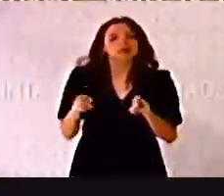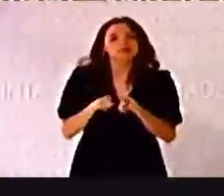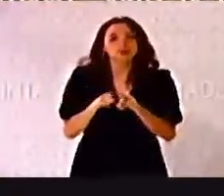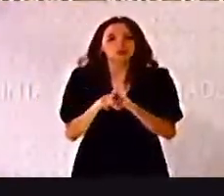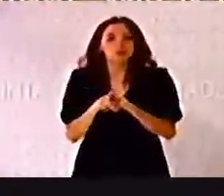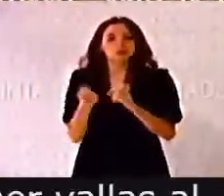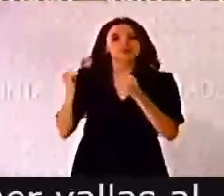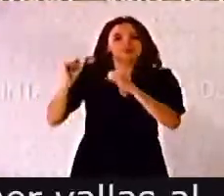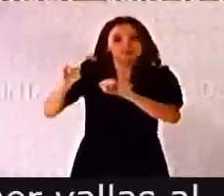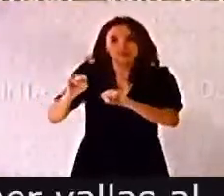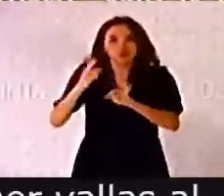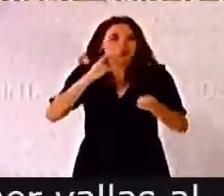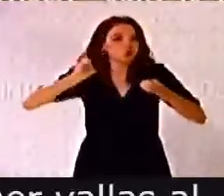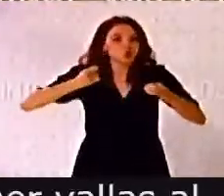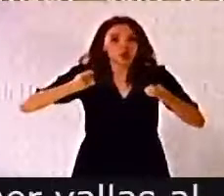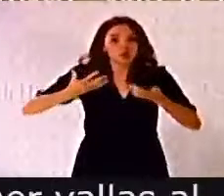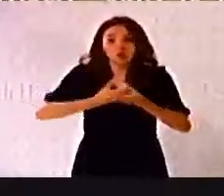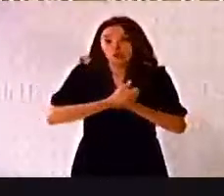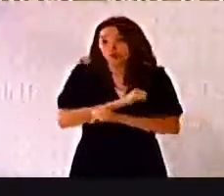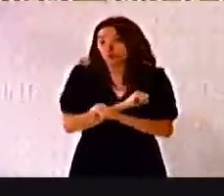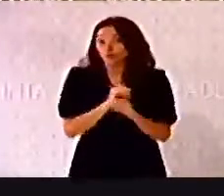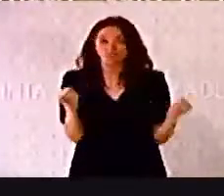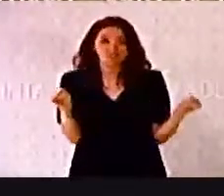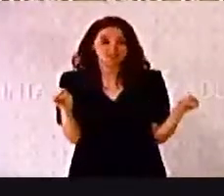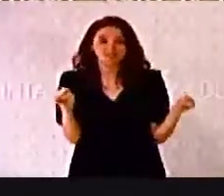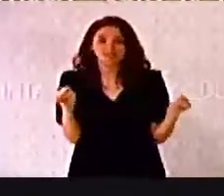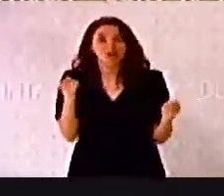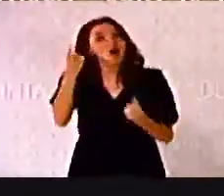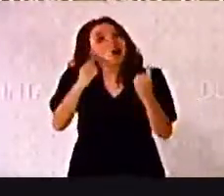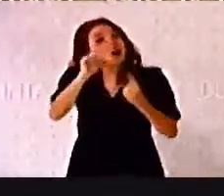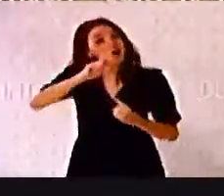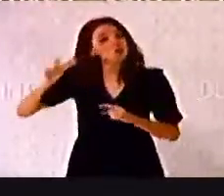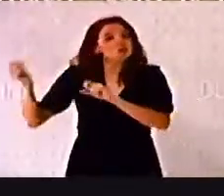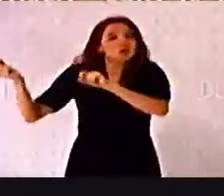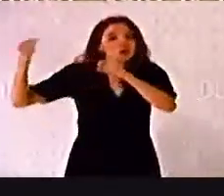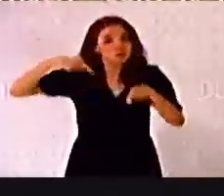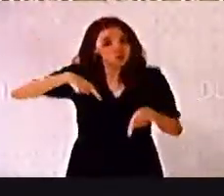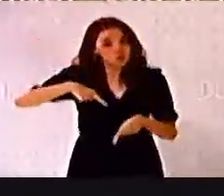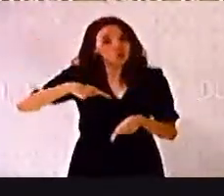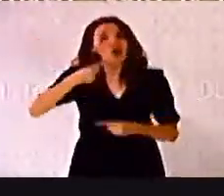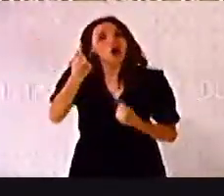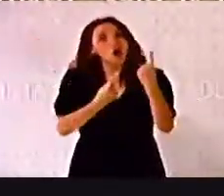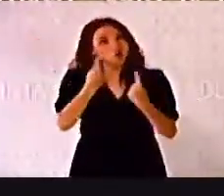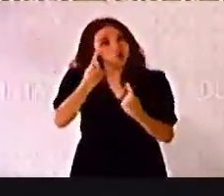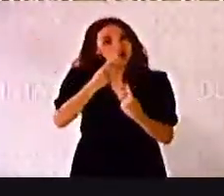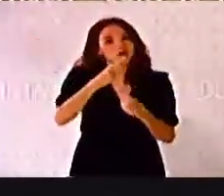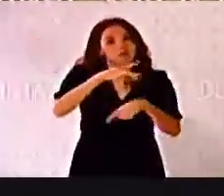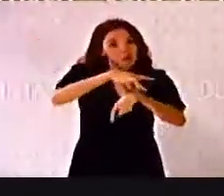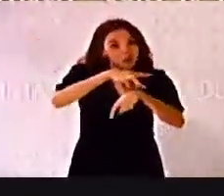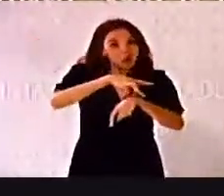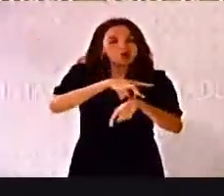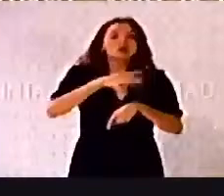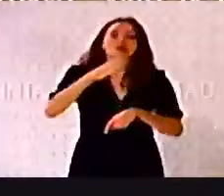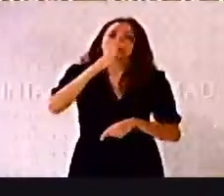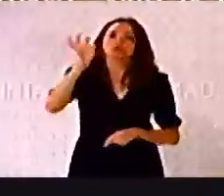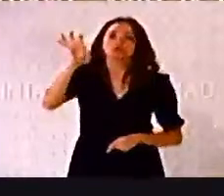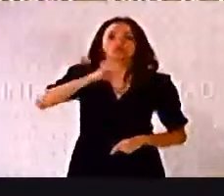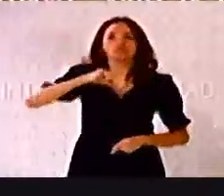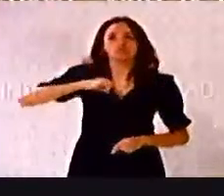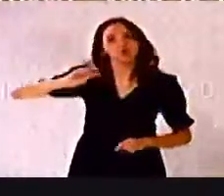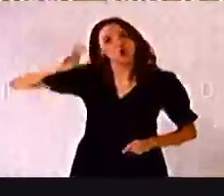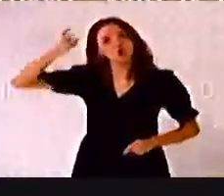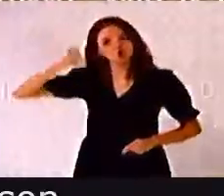campo. Y entonces, pues está viniendo gente. Y de los casos que tenemos hoy, algunos son importados, de los casos que tuvimos el otro día son